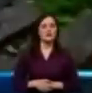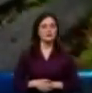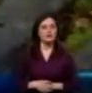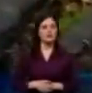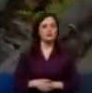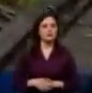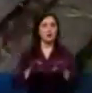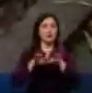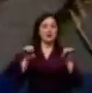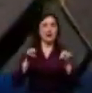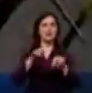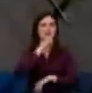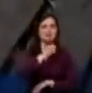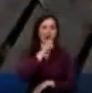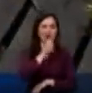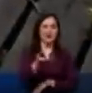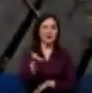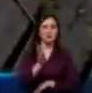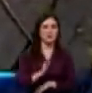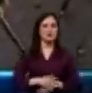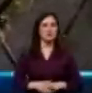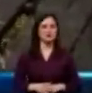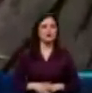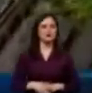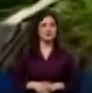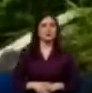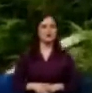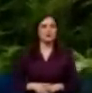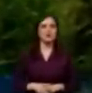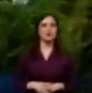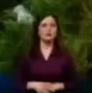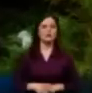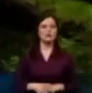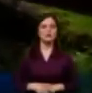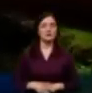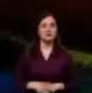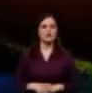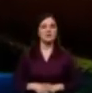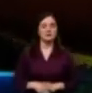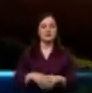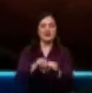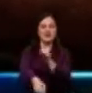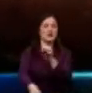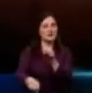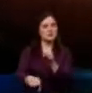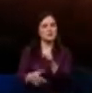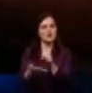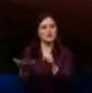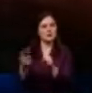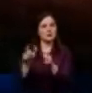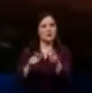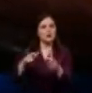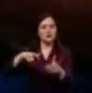que es de madera, ya cumplió su ciclo, sino que también se encuentra en un estado que no permite el